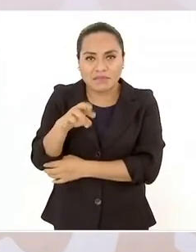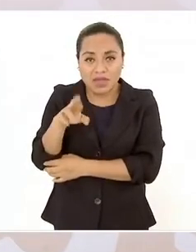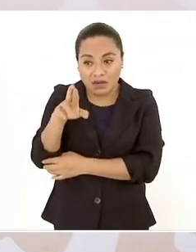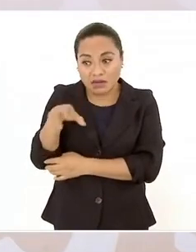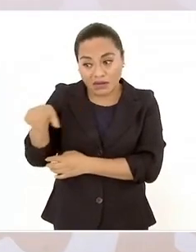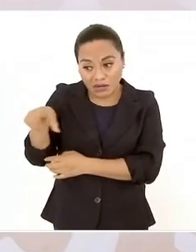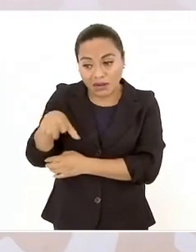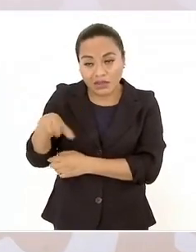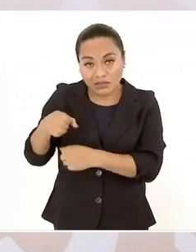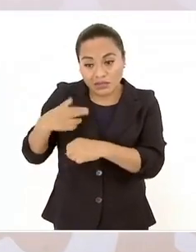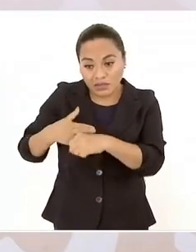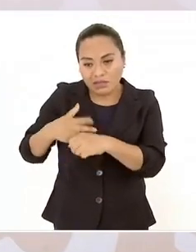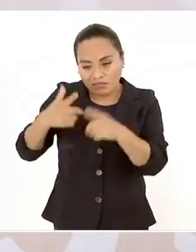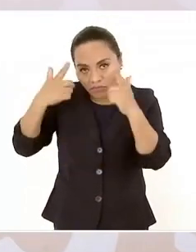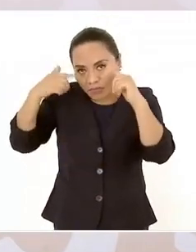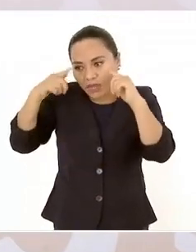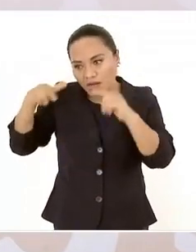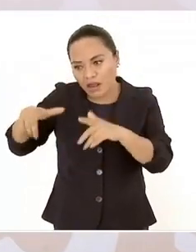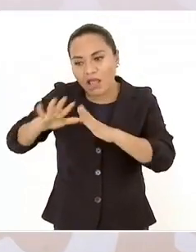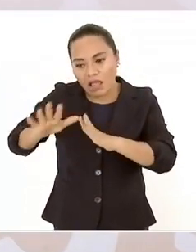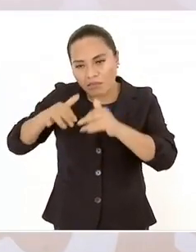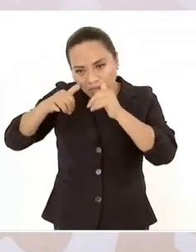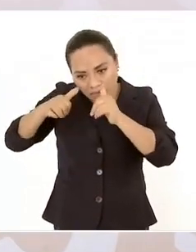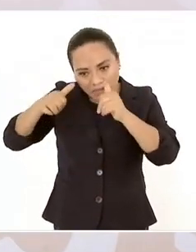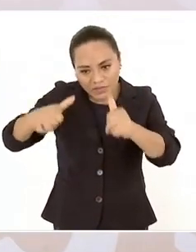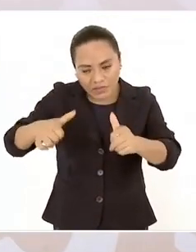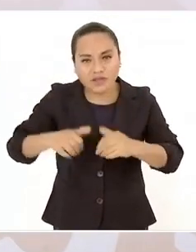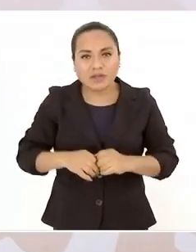cuando terminemos,